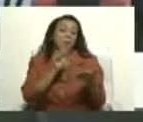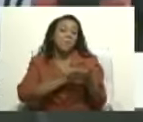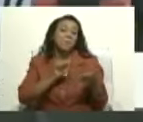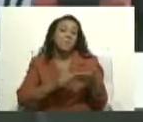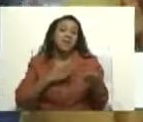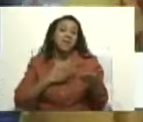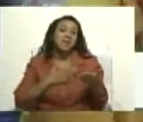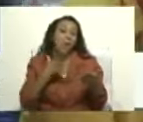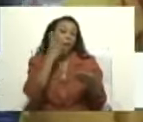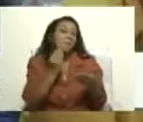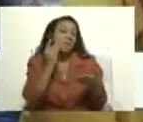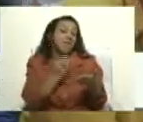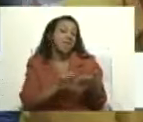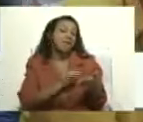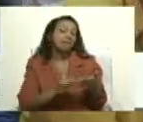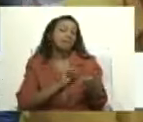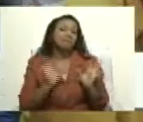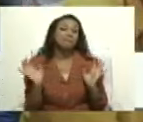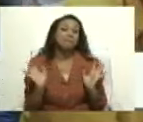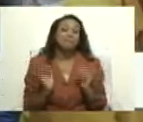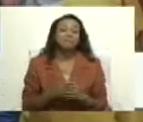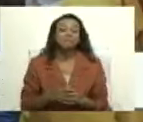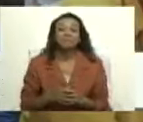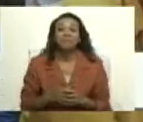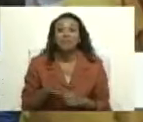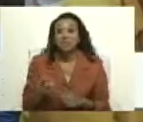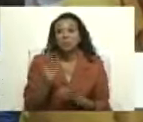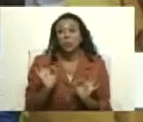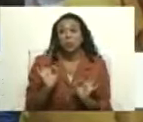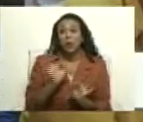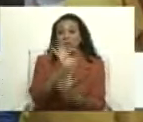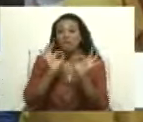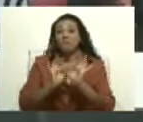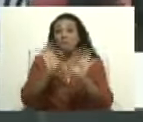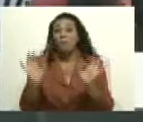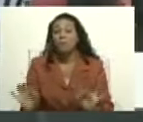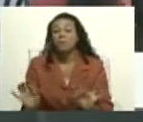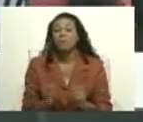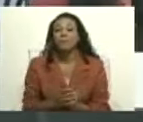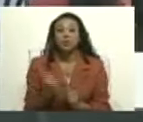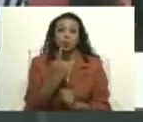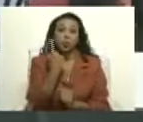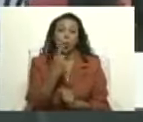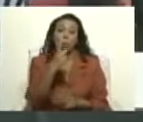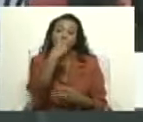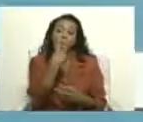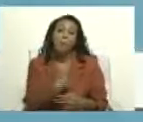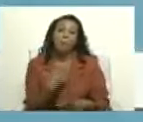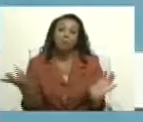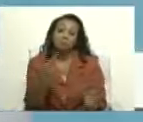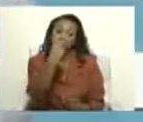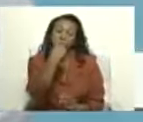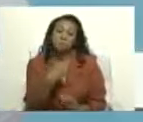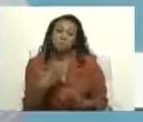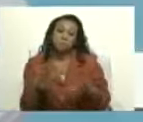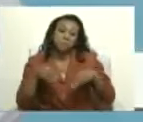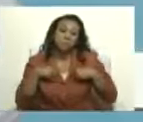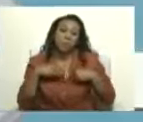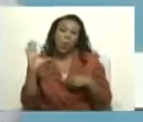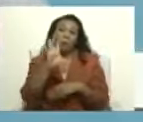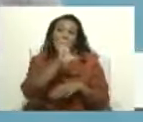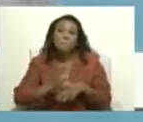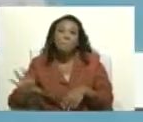Ahí está en el curubito del poder mundial, que es obviamente la olla del Pacífico. Nosotros los pobres, los